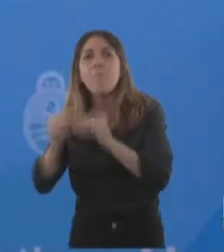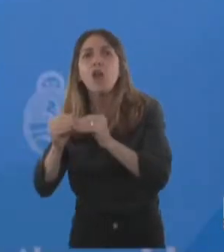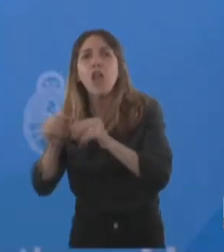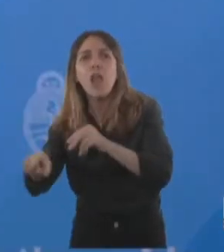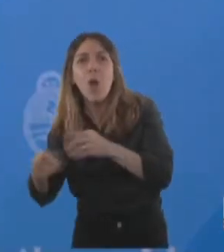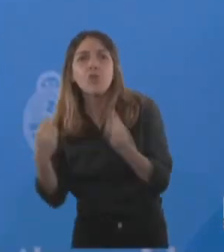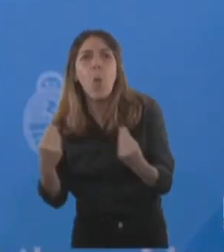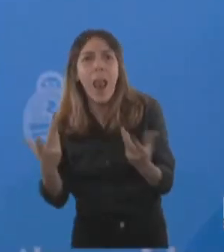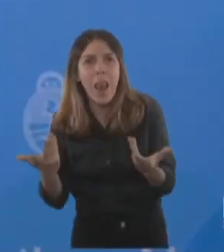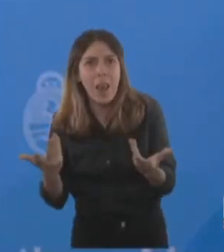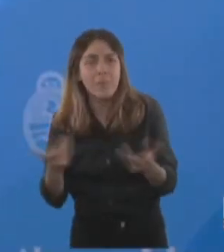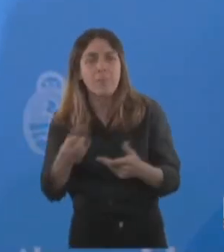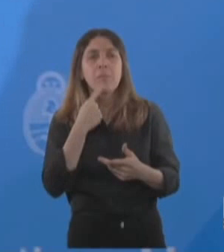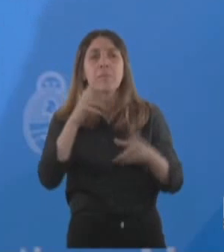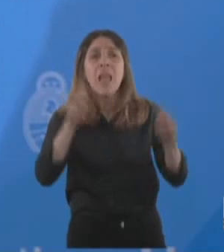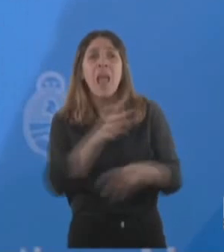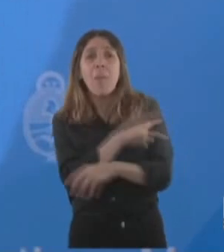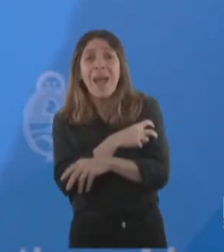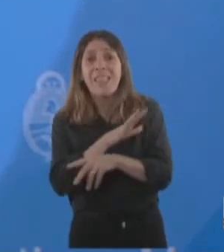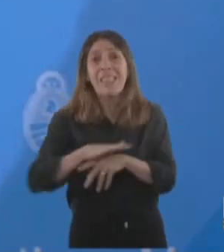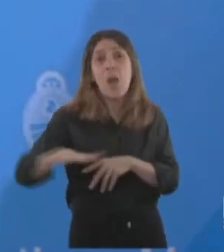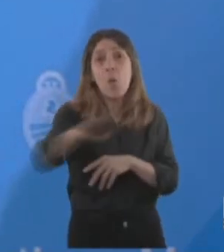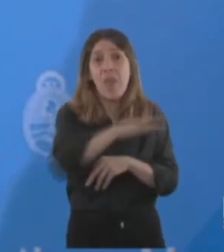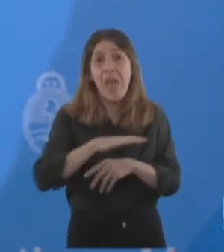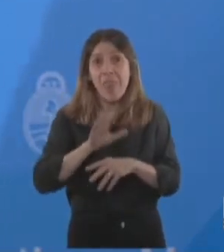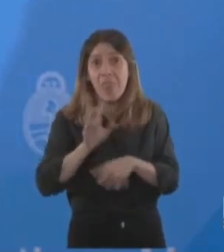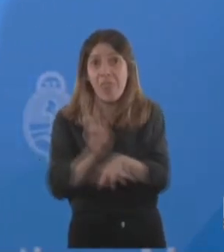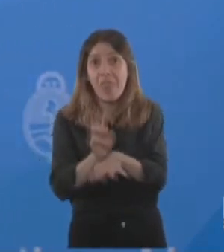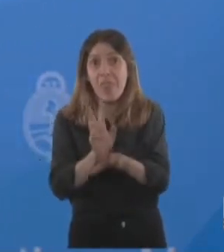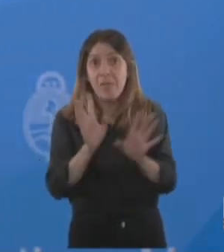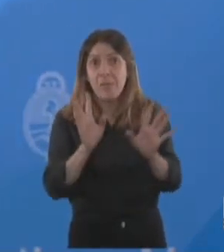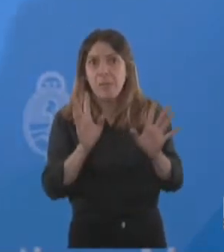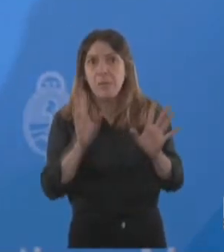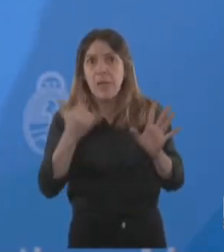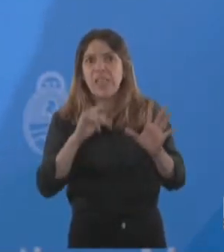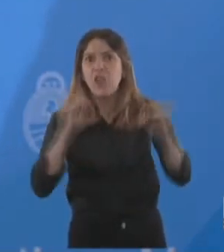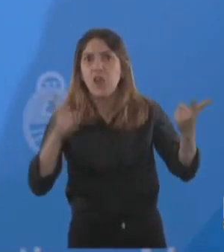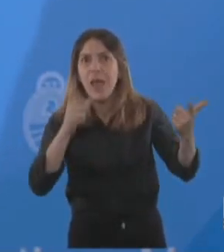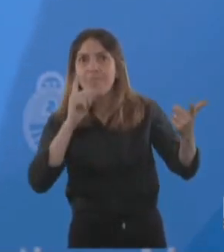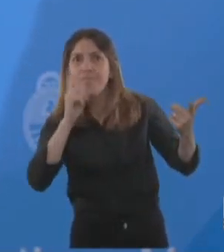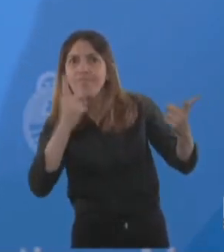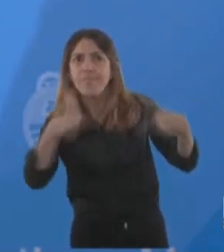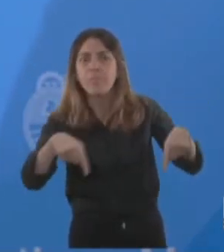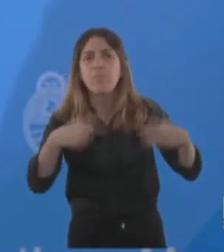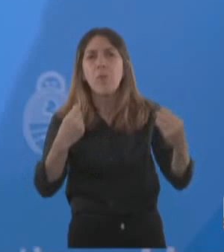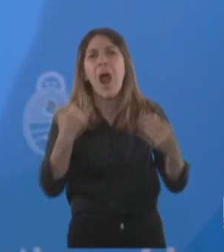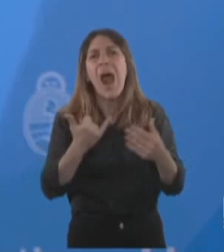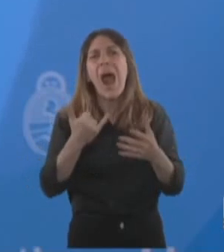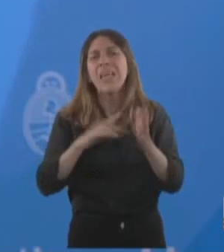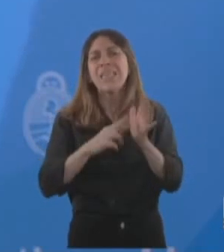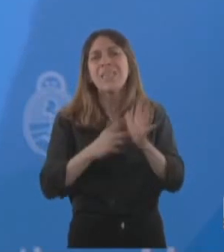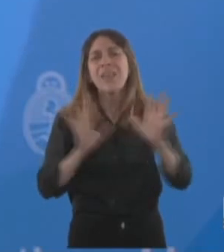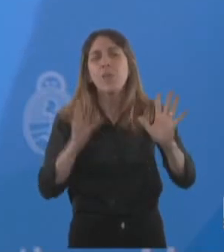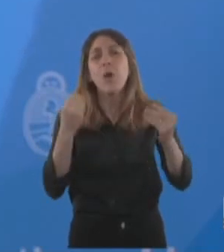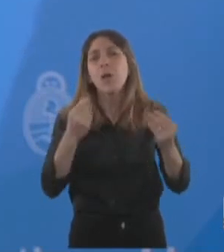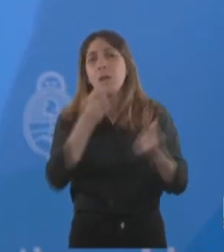Y el tema de la seguridad para mí tiene una relevancia singular porque en el siglo XXI la seguridad es un derecho